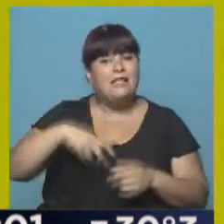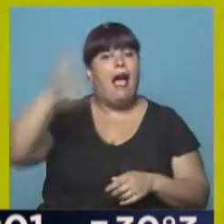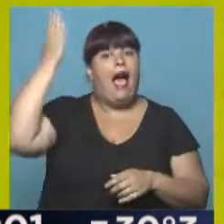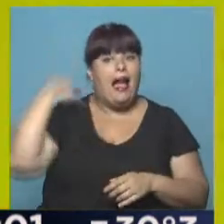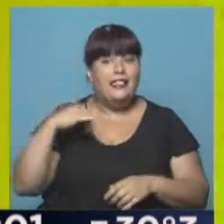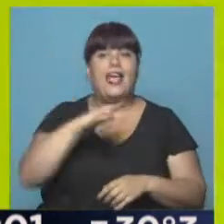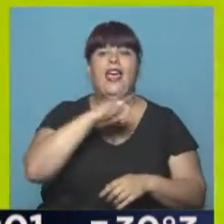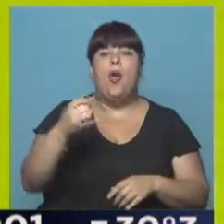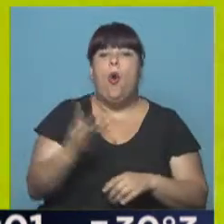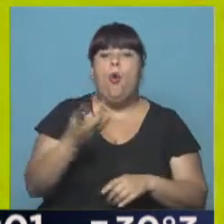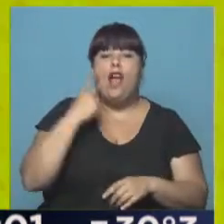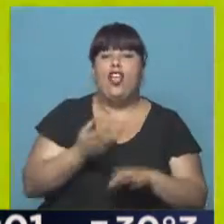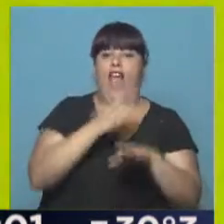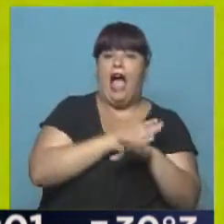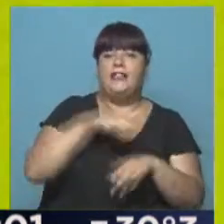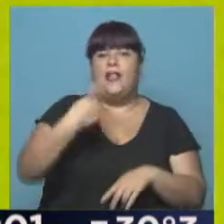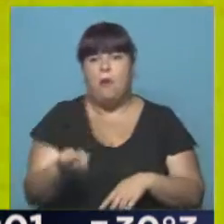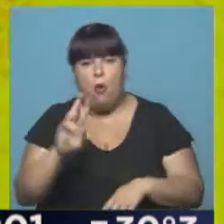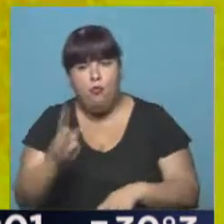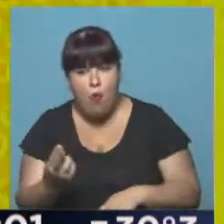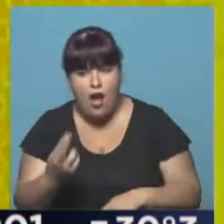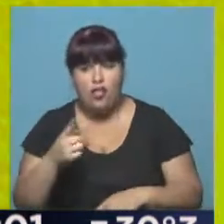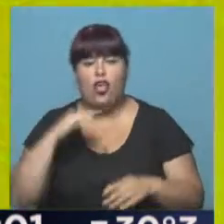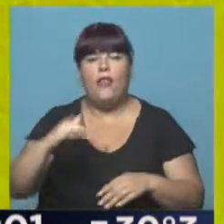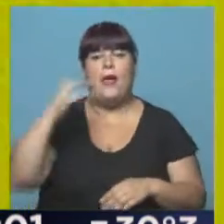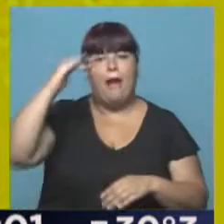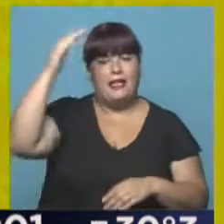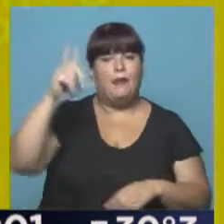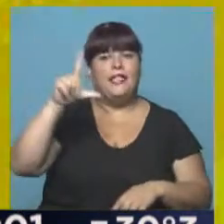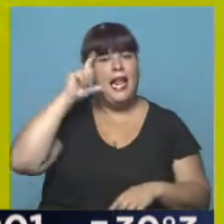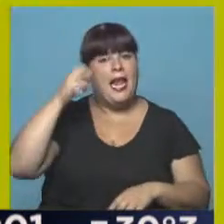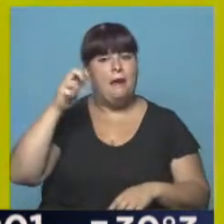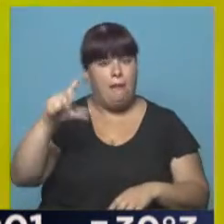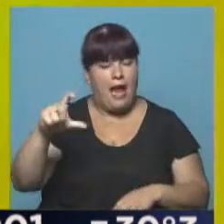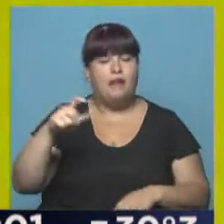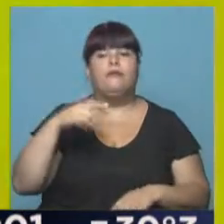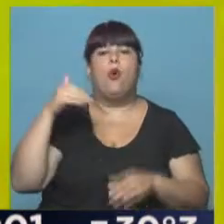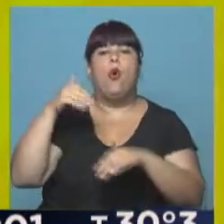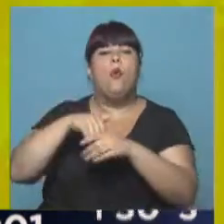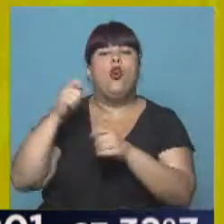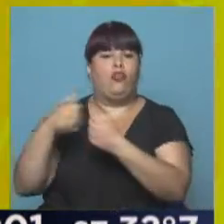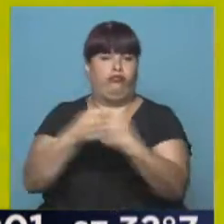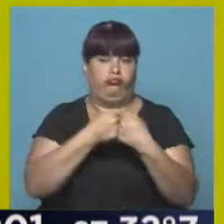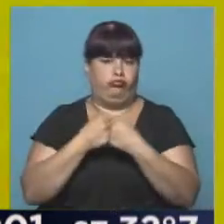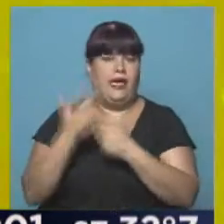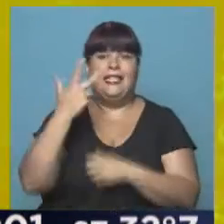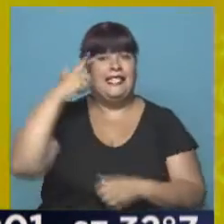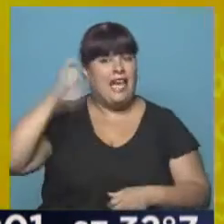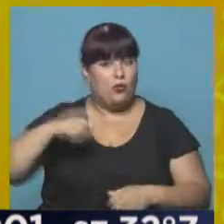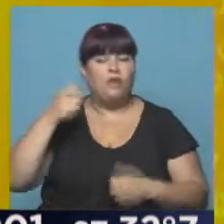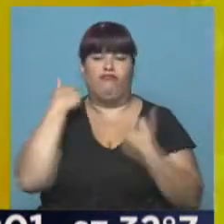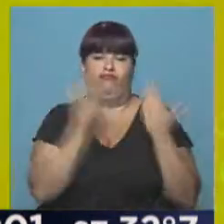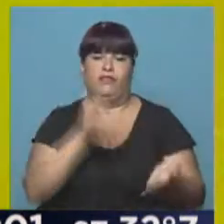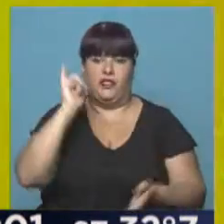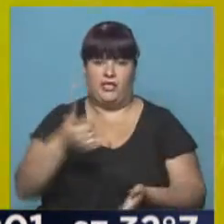hizo 4 días antes de aparecer muerto en su departamento en Le Parc. Fue un voto por unanimidad. Los tres jueces fallaron a